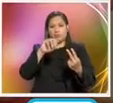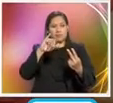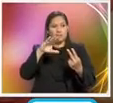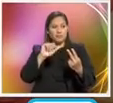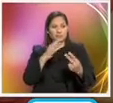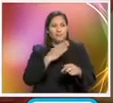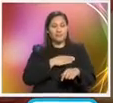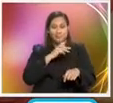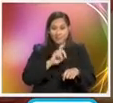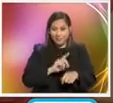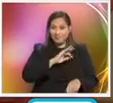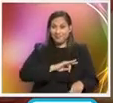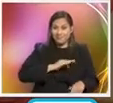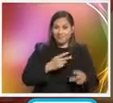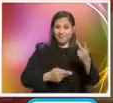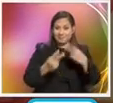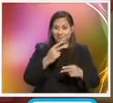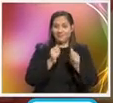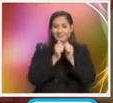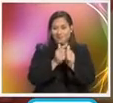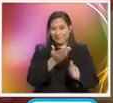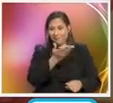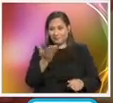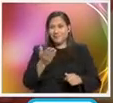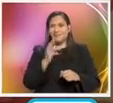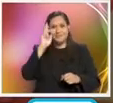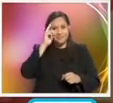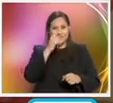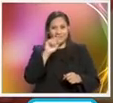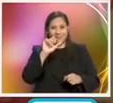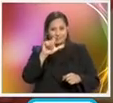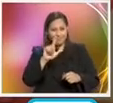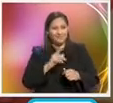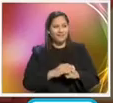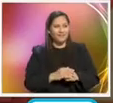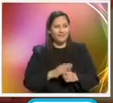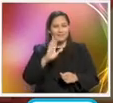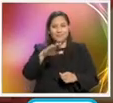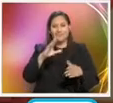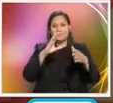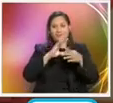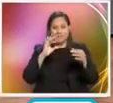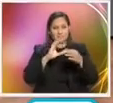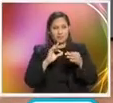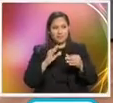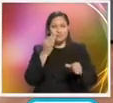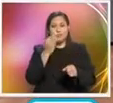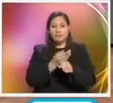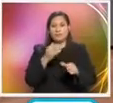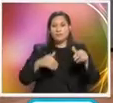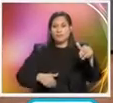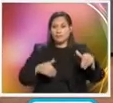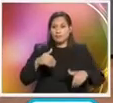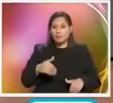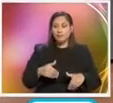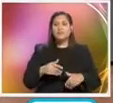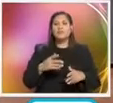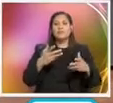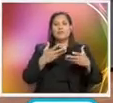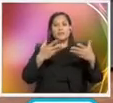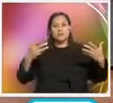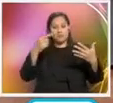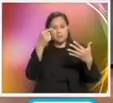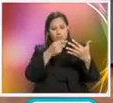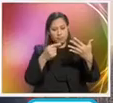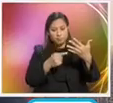Días. Felices de estar aquí contigo. Hola, ¿qué tal? Oigan, cuéntenos, están en una obra que dentro de la enorme oferta